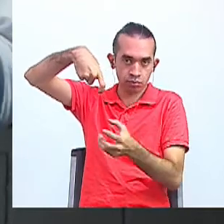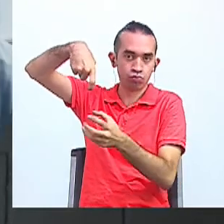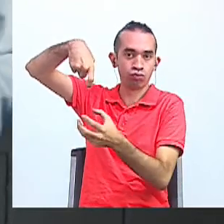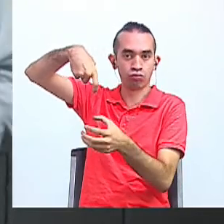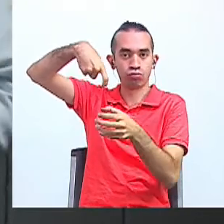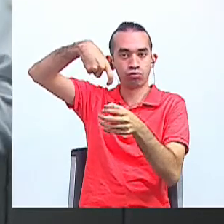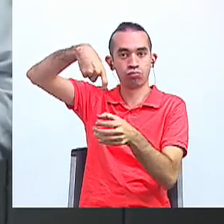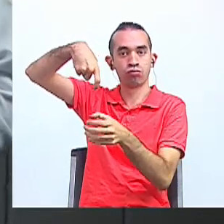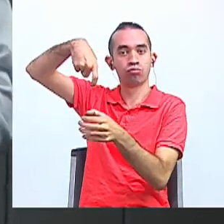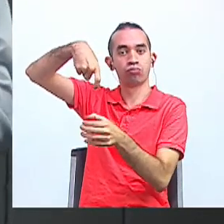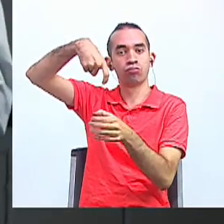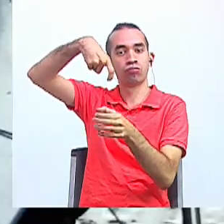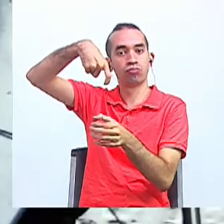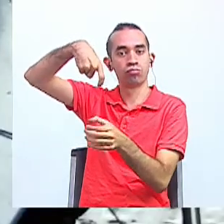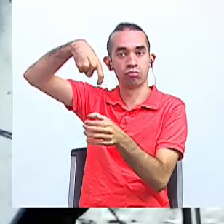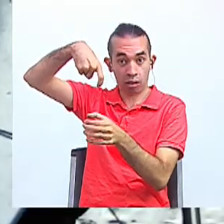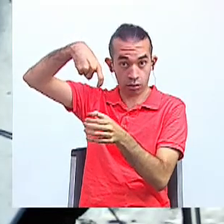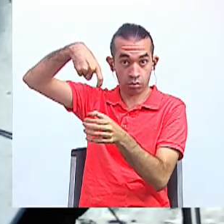que se suspenda.